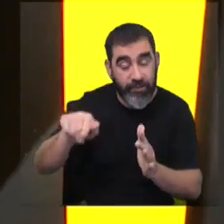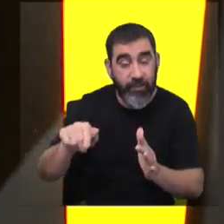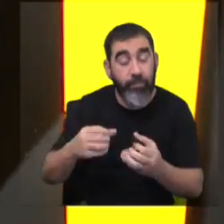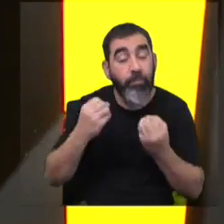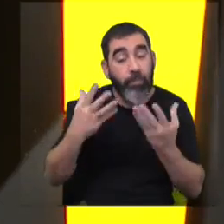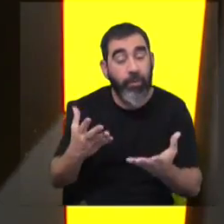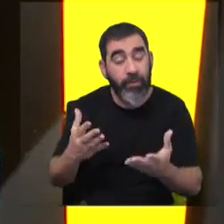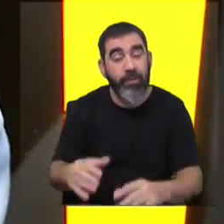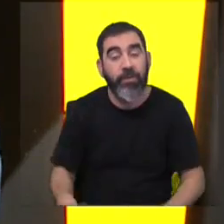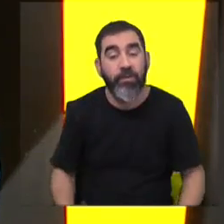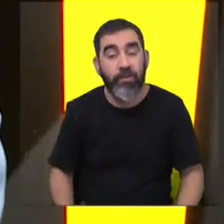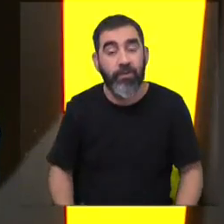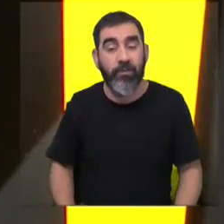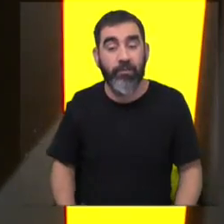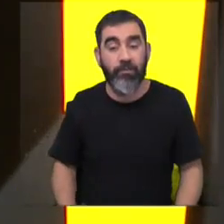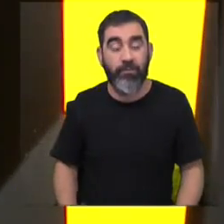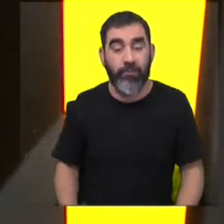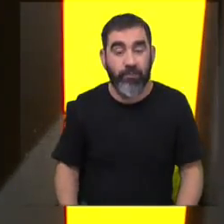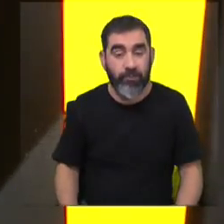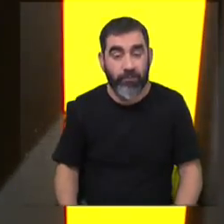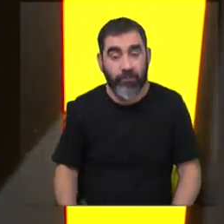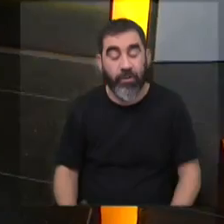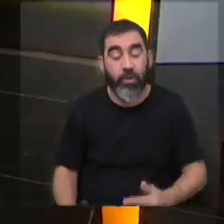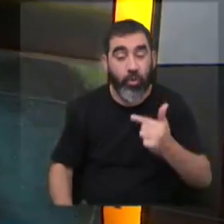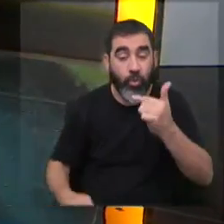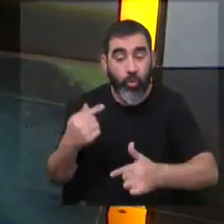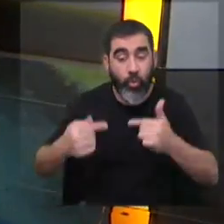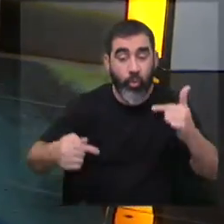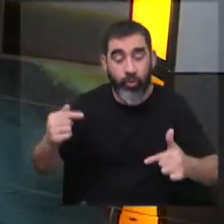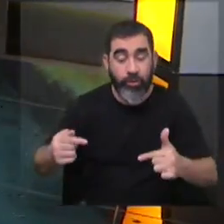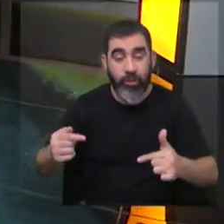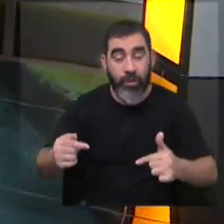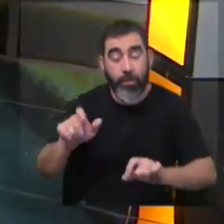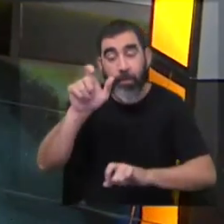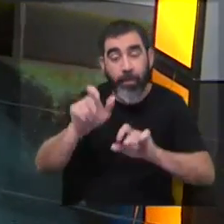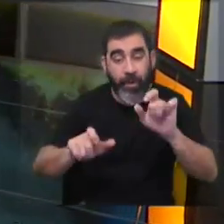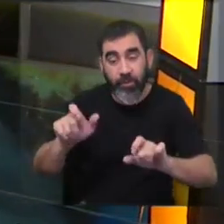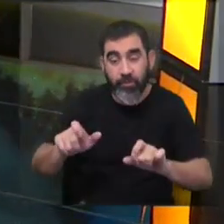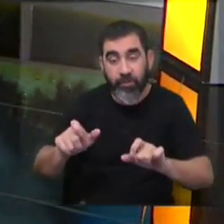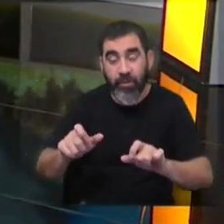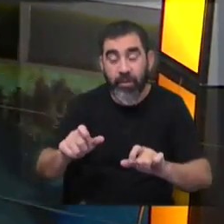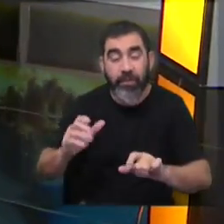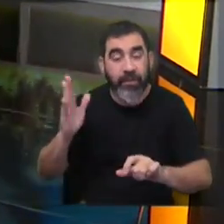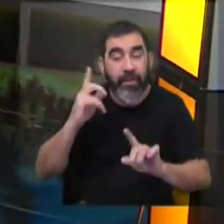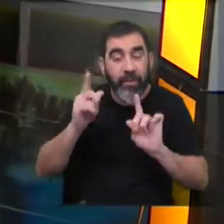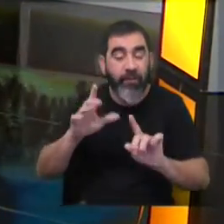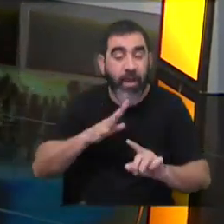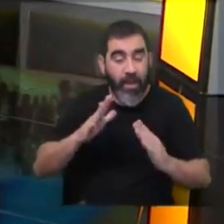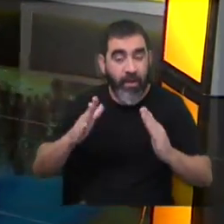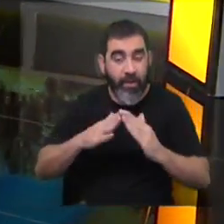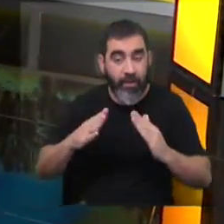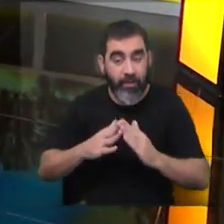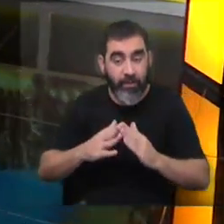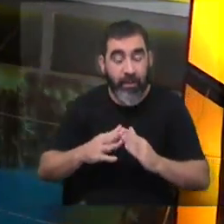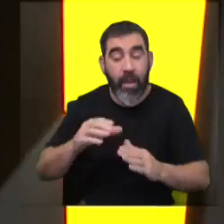tiene quizás el cuarteto de elementos que toda persona que se precie de sacar manchas debe tener en su casa. Bien. Estamos hablando